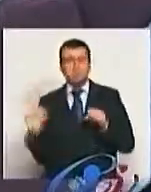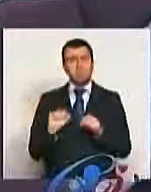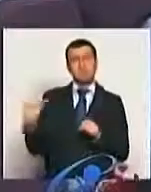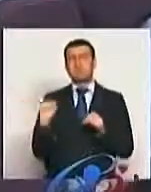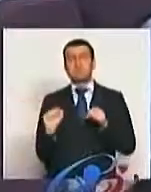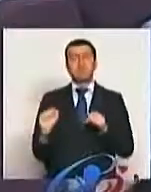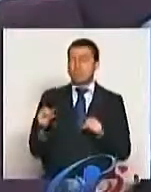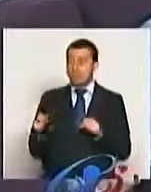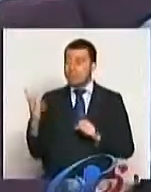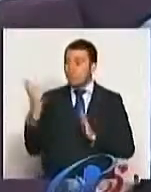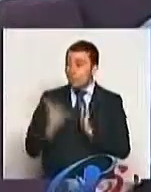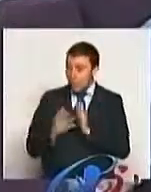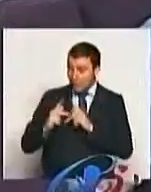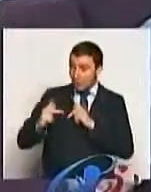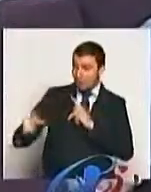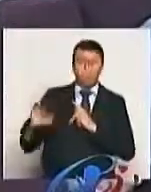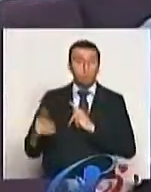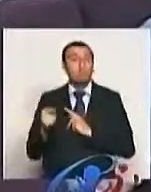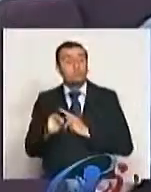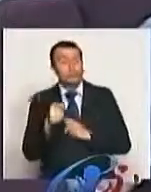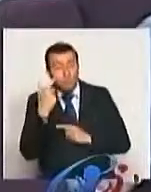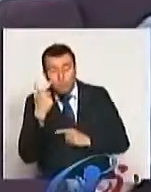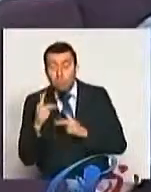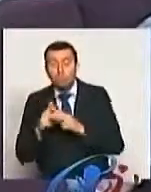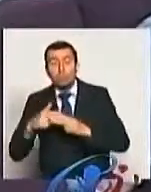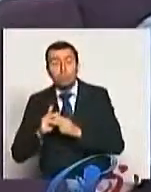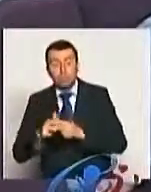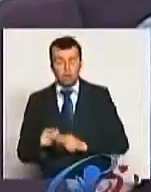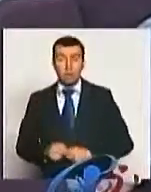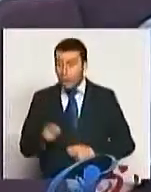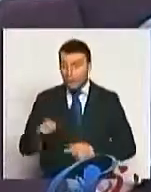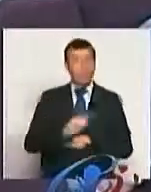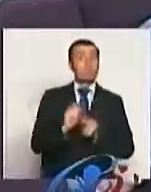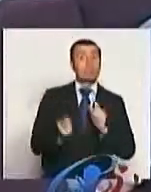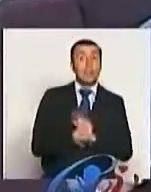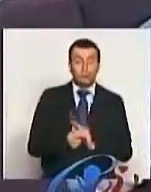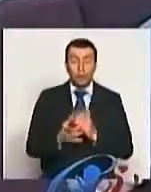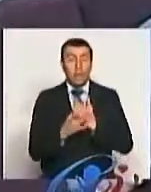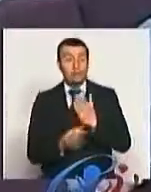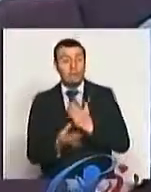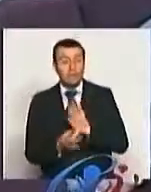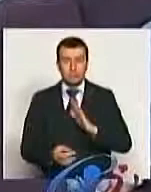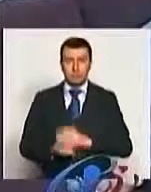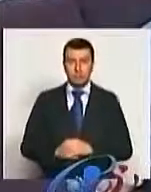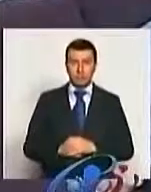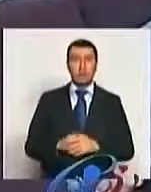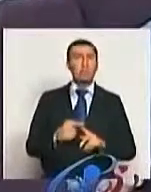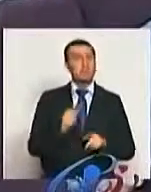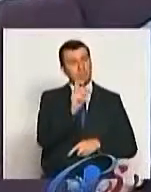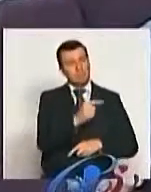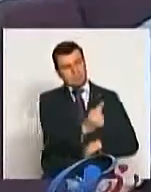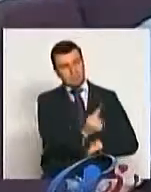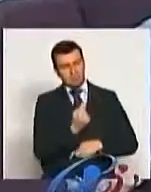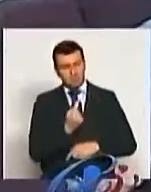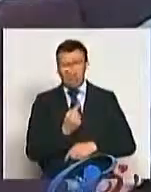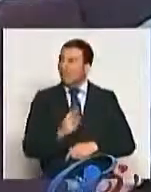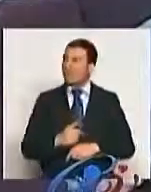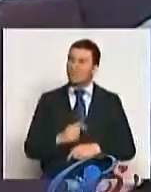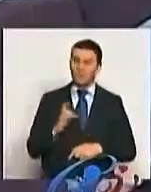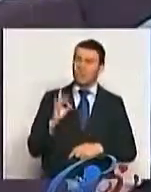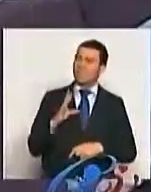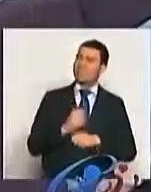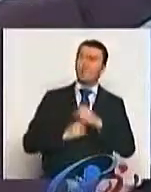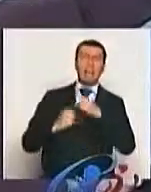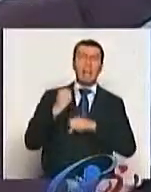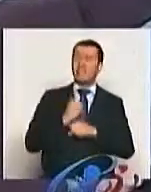los 10.000, el cambiecito de aceite, y a uno les llegan pacientes, no, yo hace 15 años no iba donde el médico, yo hace 7 años